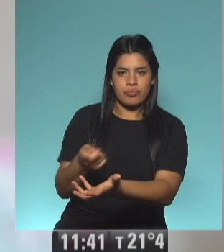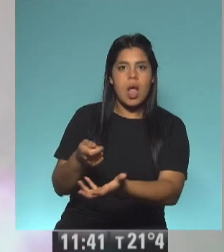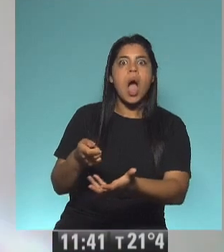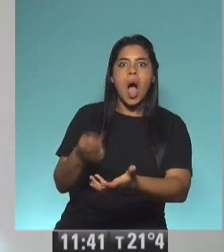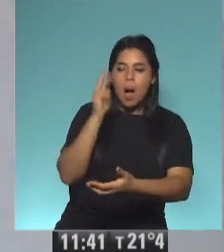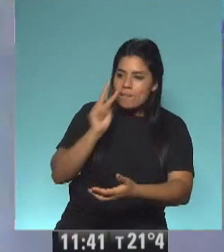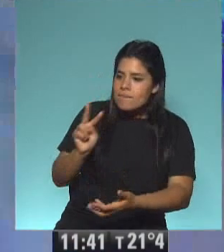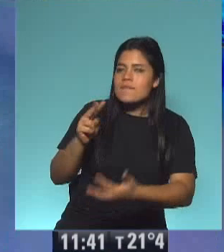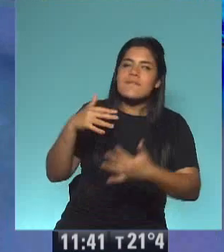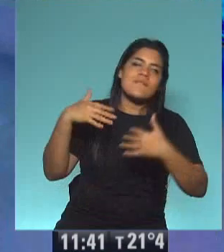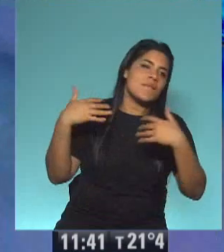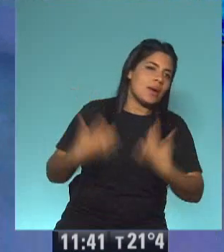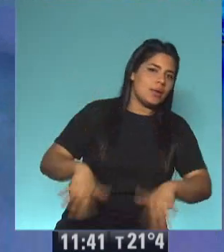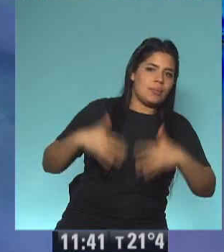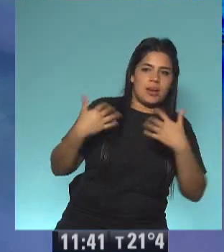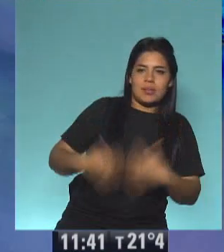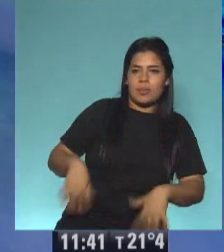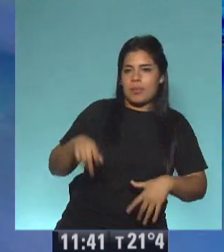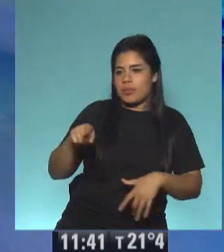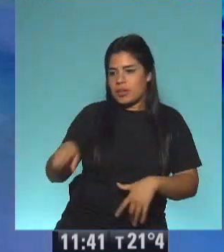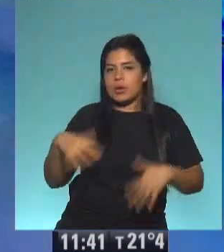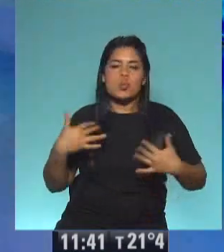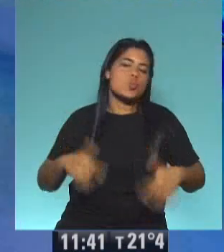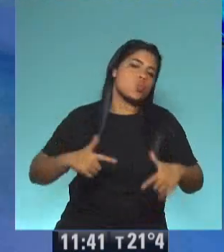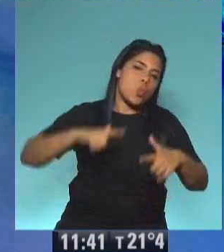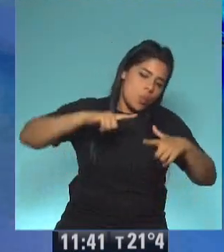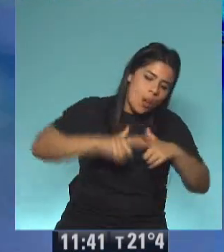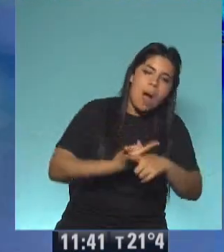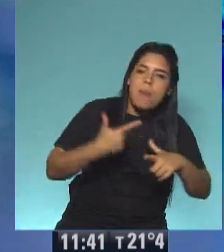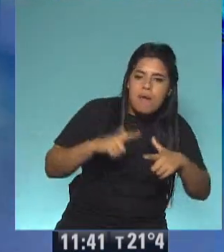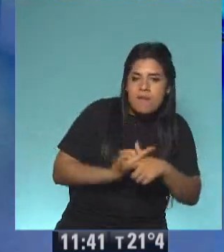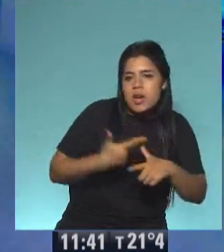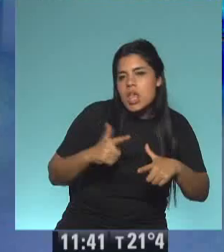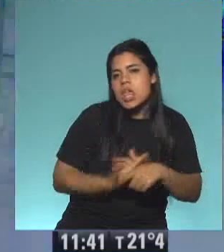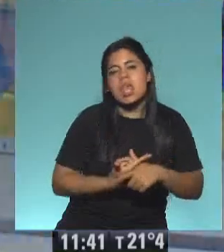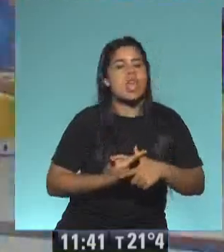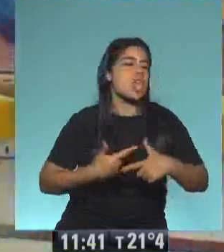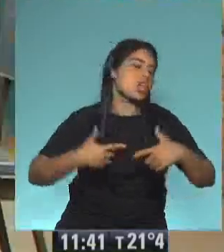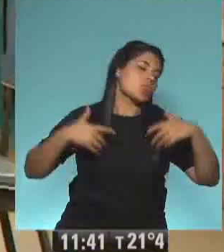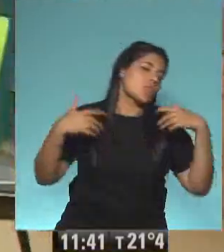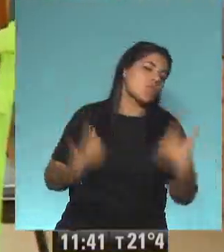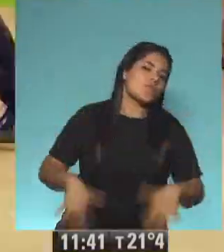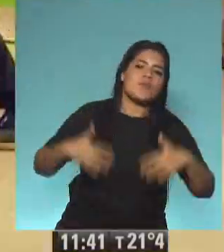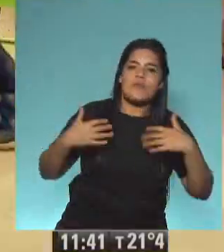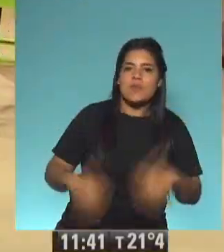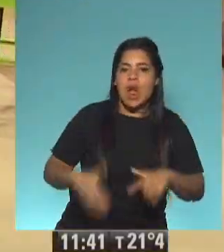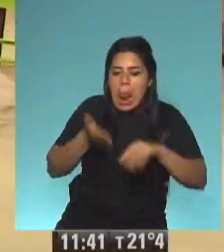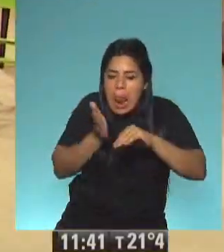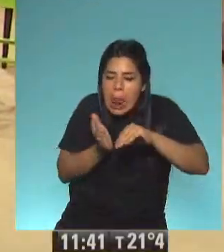Palpitar las exquisitas y doradas papas fritas, recortadas bien